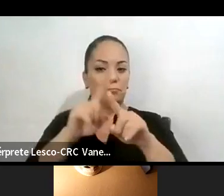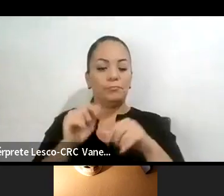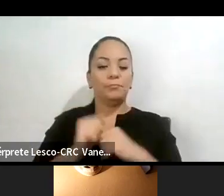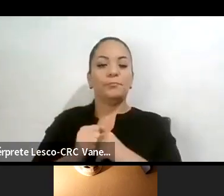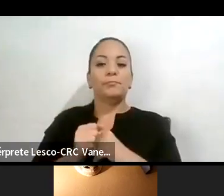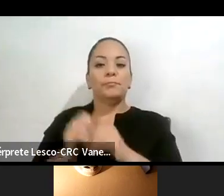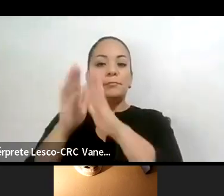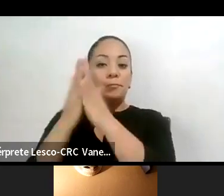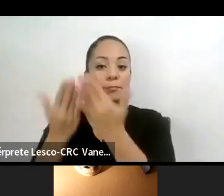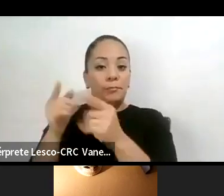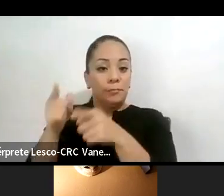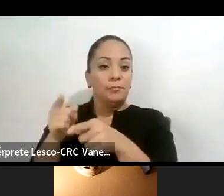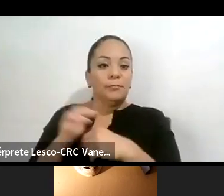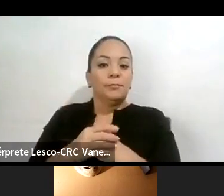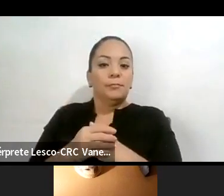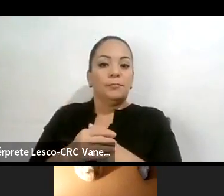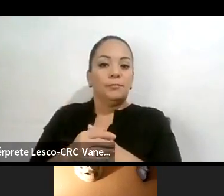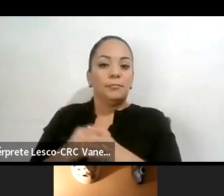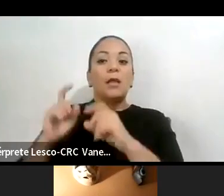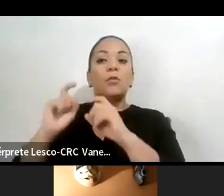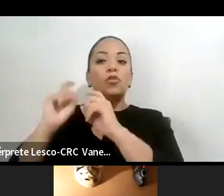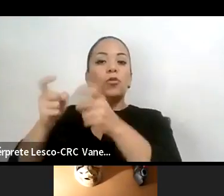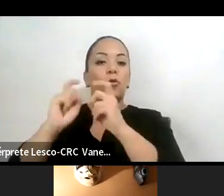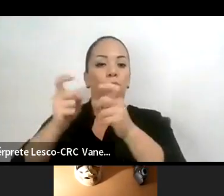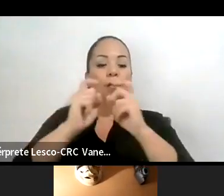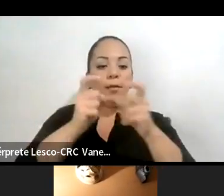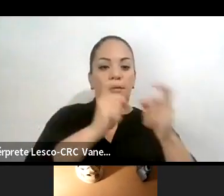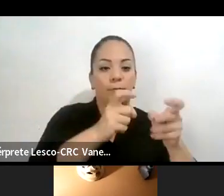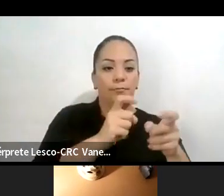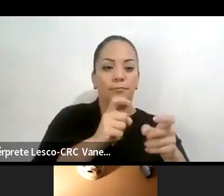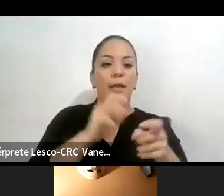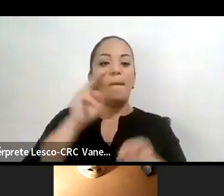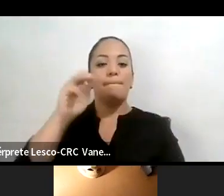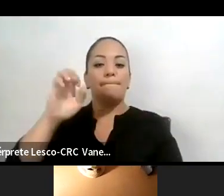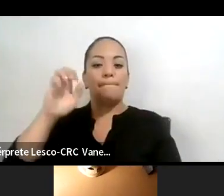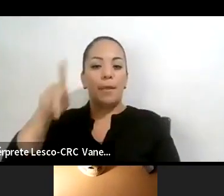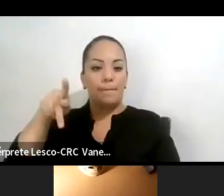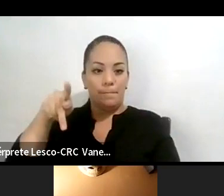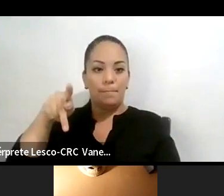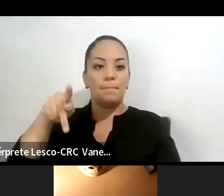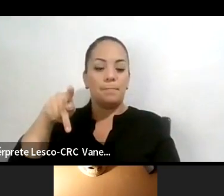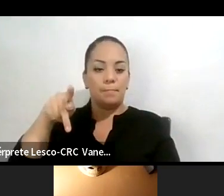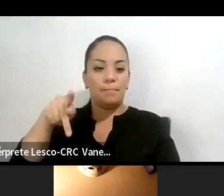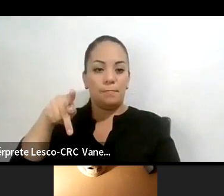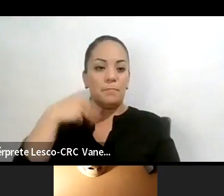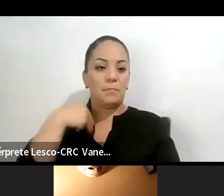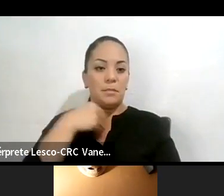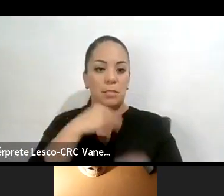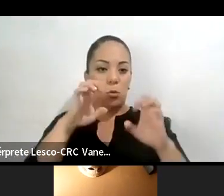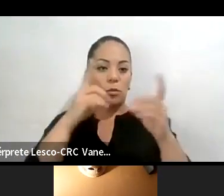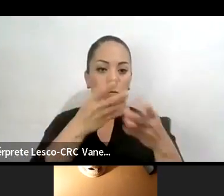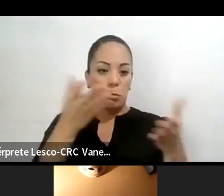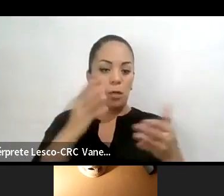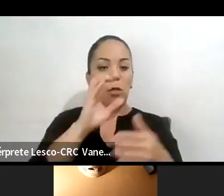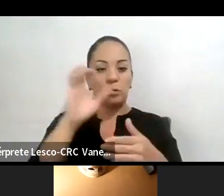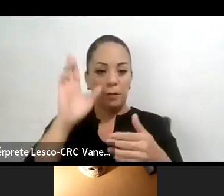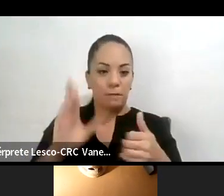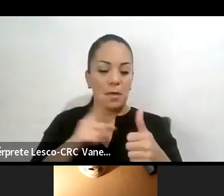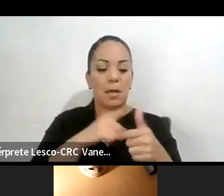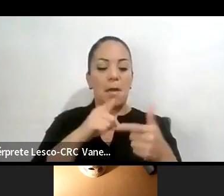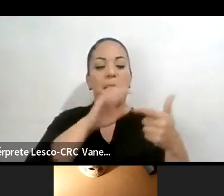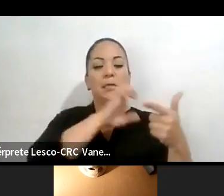libro han sido donadas al Ministerio de Educación Pública de Costa Rica, de El Salvador,